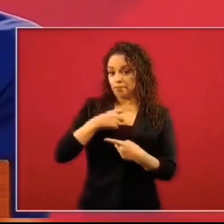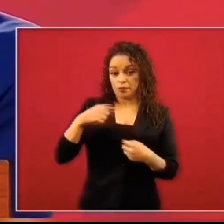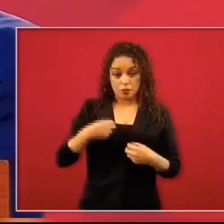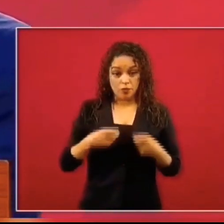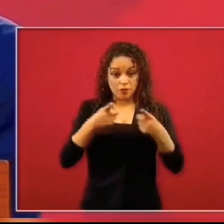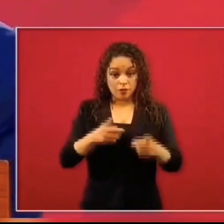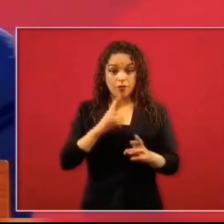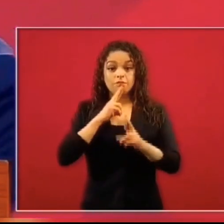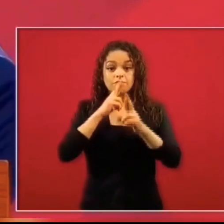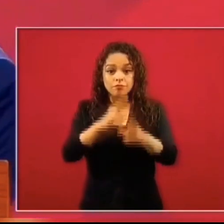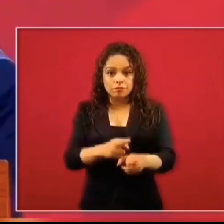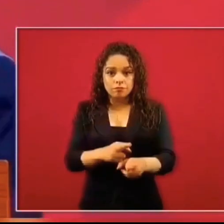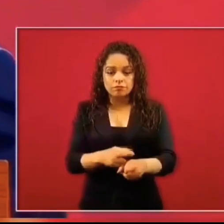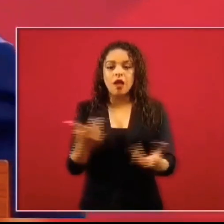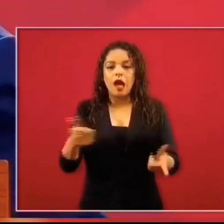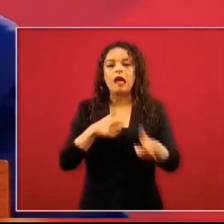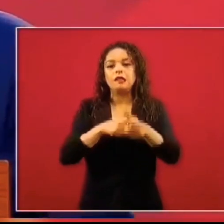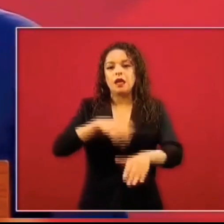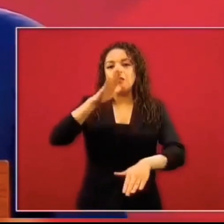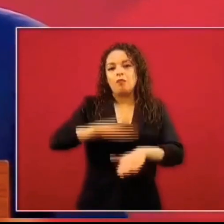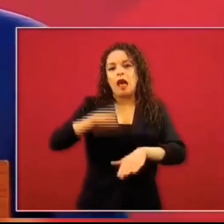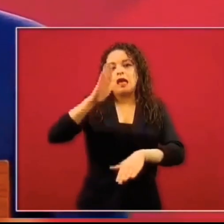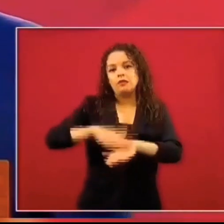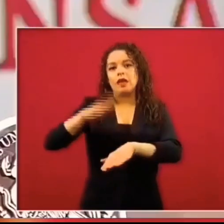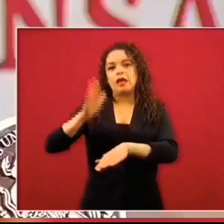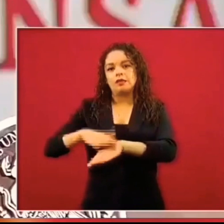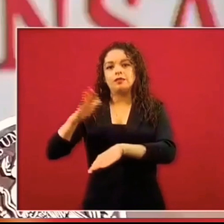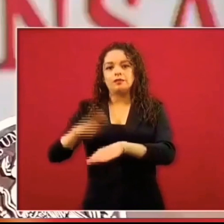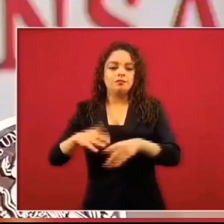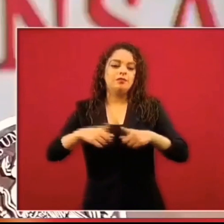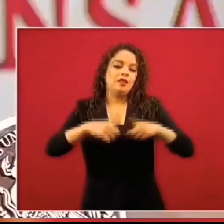entonces se arma la cadena y funciona.